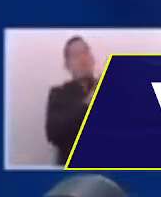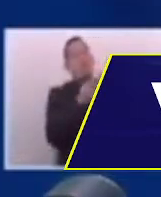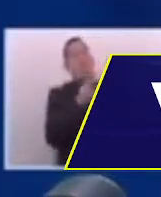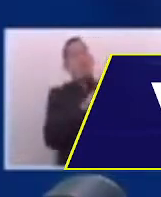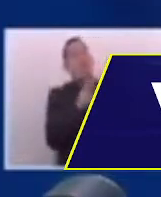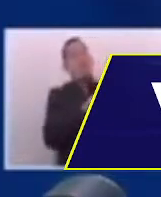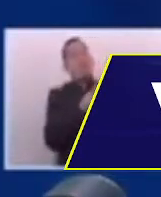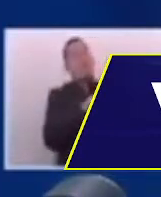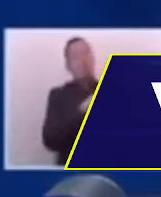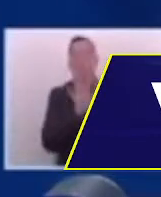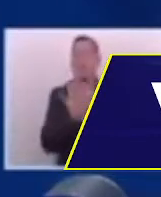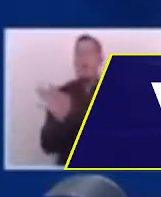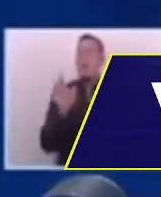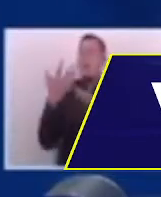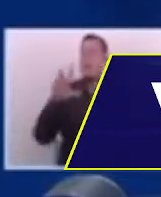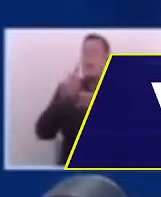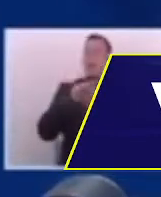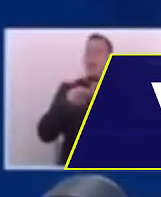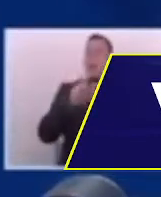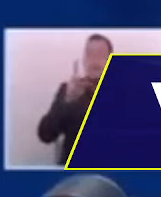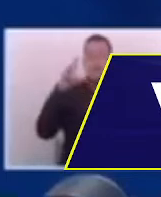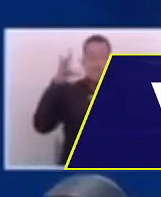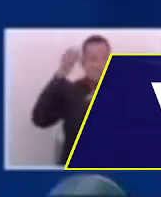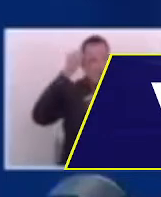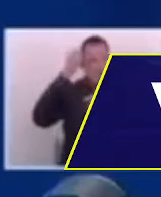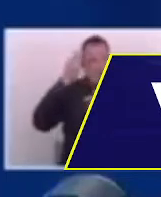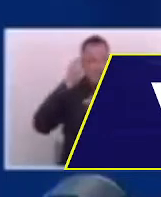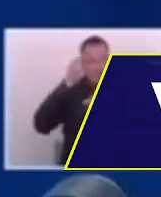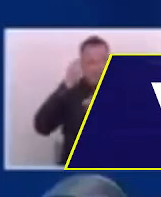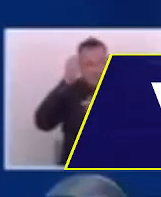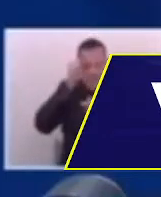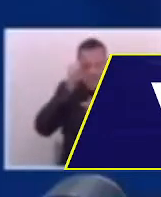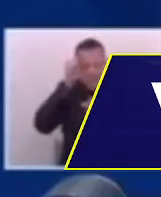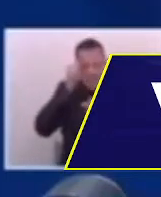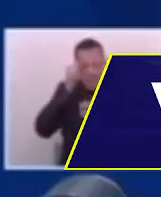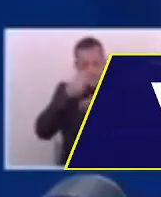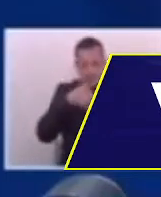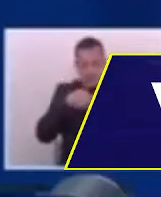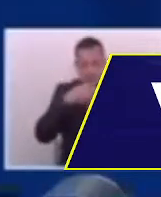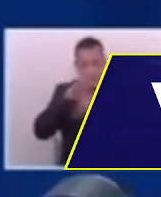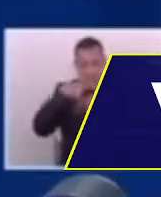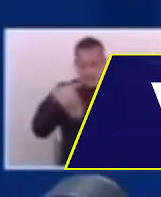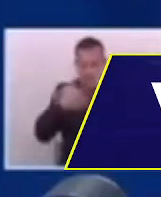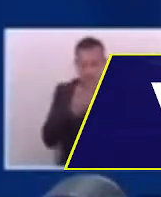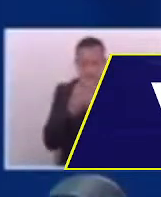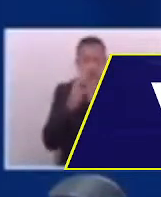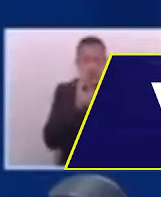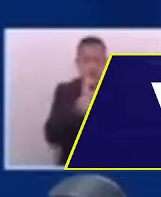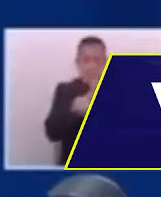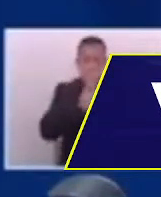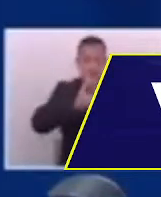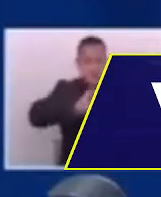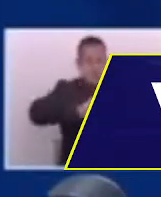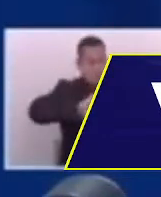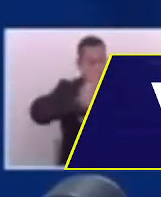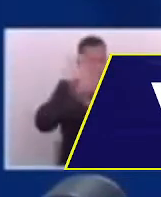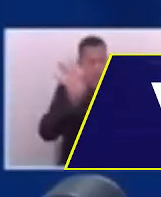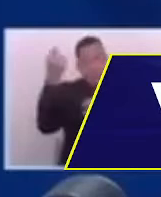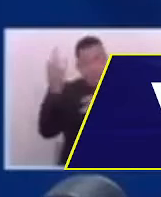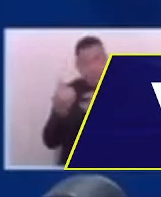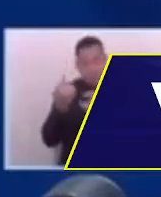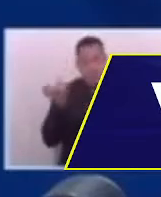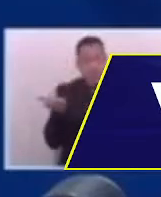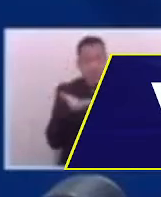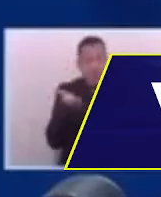una leer de una computadora todo lo que van a decir o a leer de una tablet todo lo que van a decir que lo único que dejan claro es que les han hecho el discurso